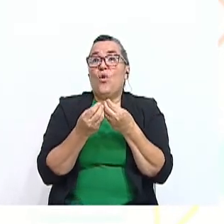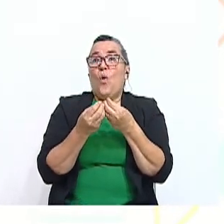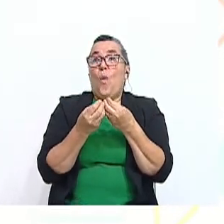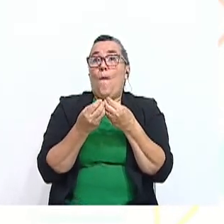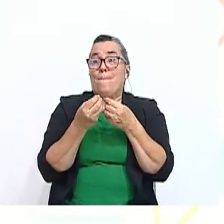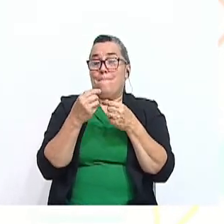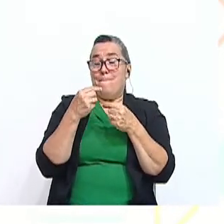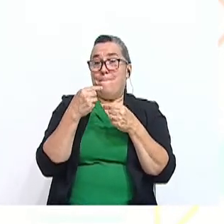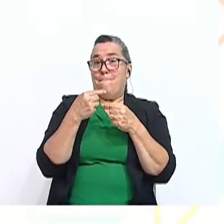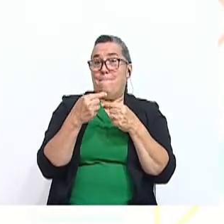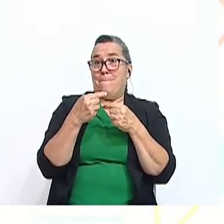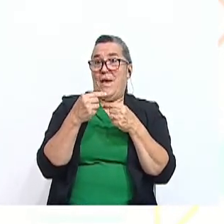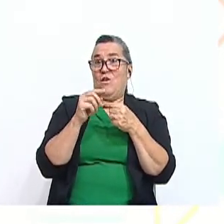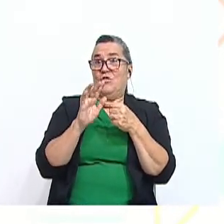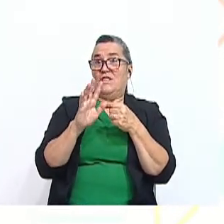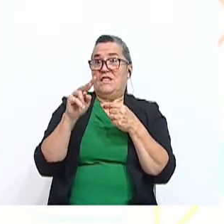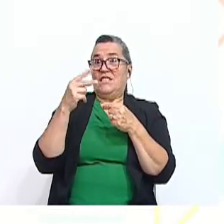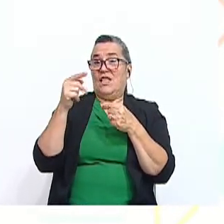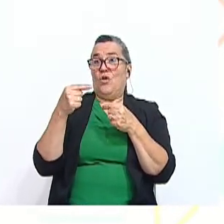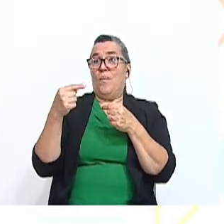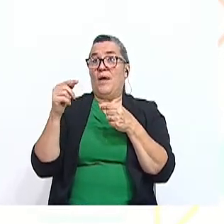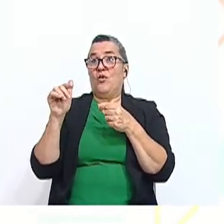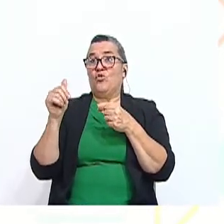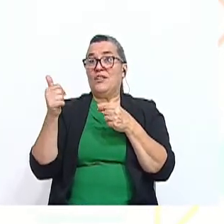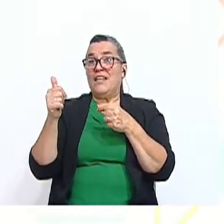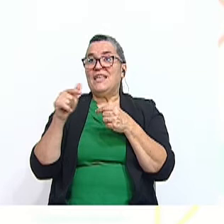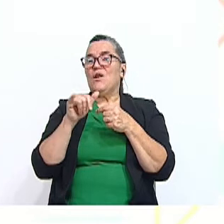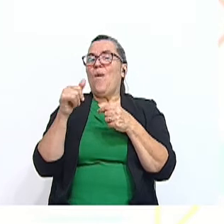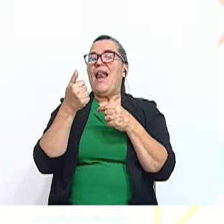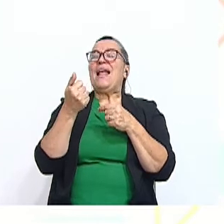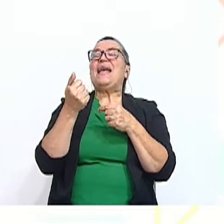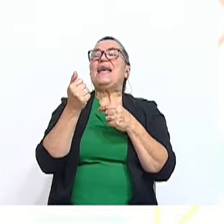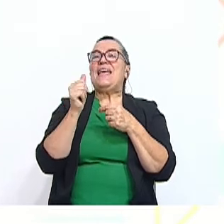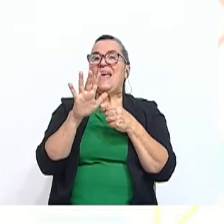al cuadrado menos 10. Correcto.